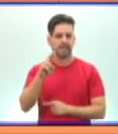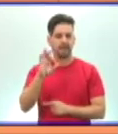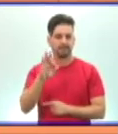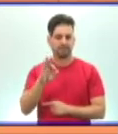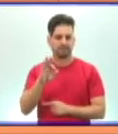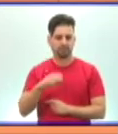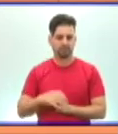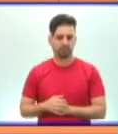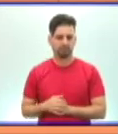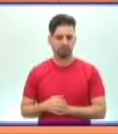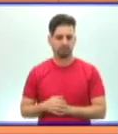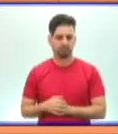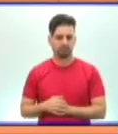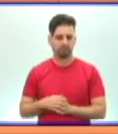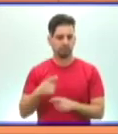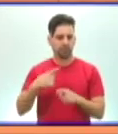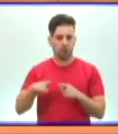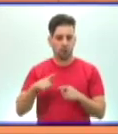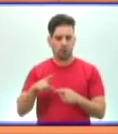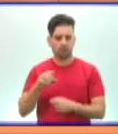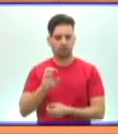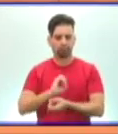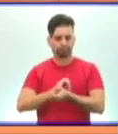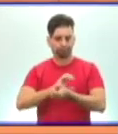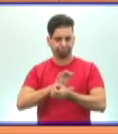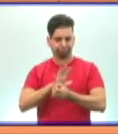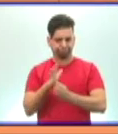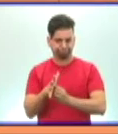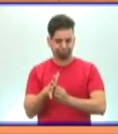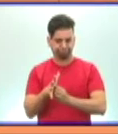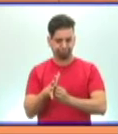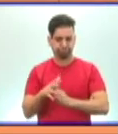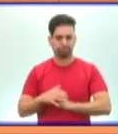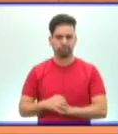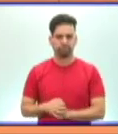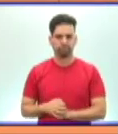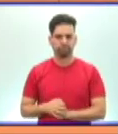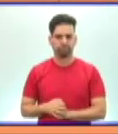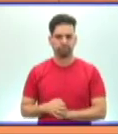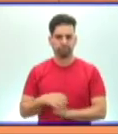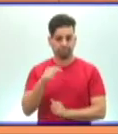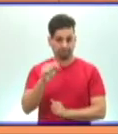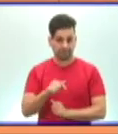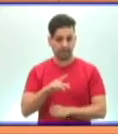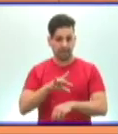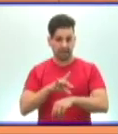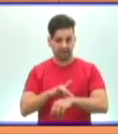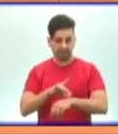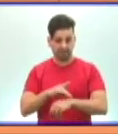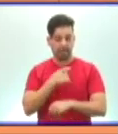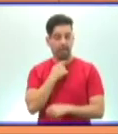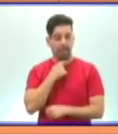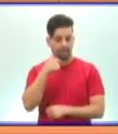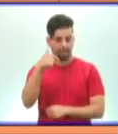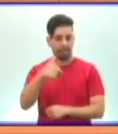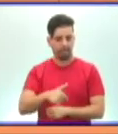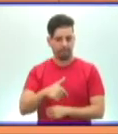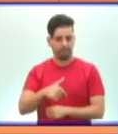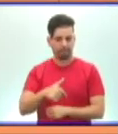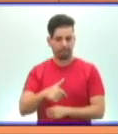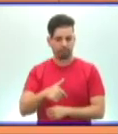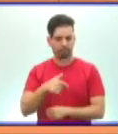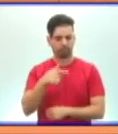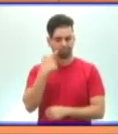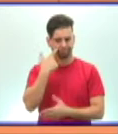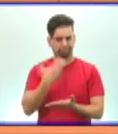COVID-19, producida por el nuevo coronavirus SARS-CoV-2, son algunos de los ejemplos más claros de